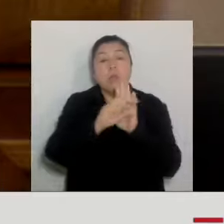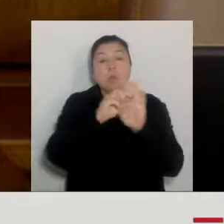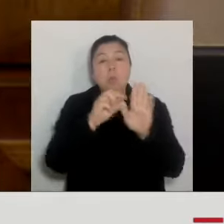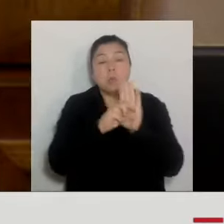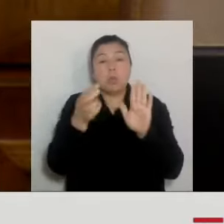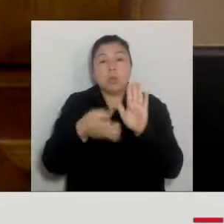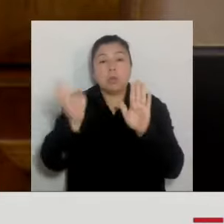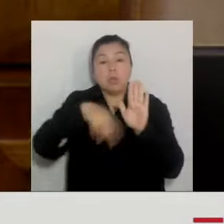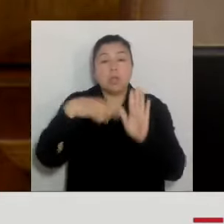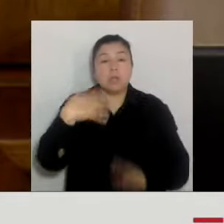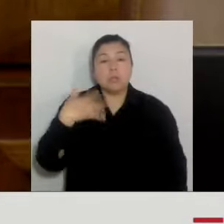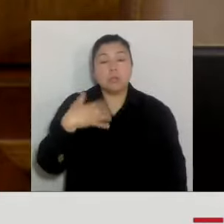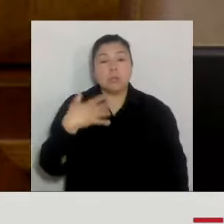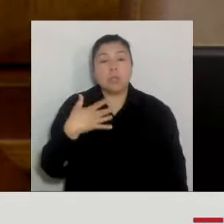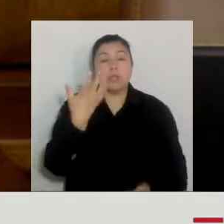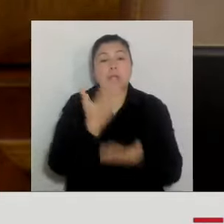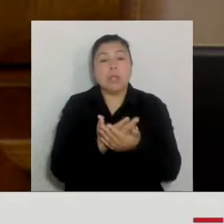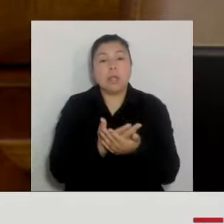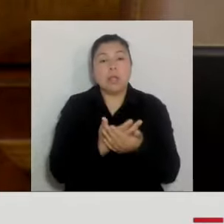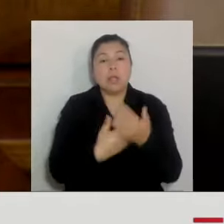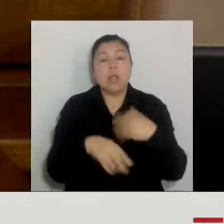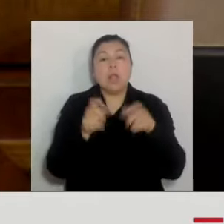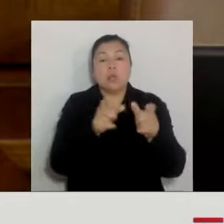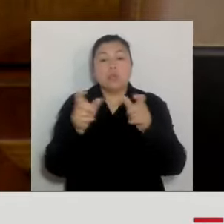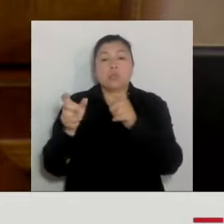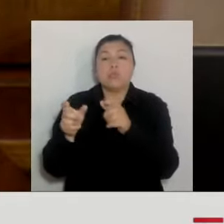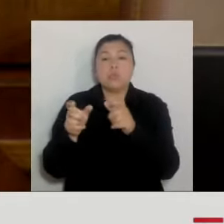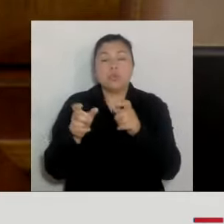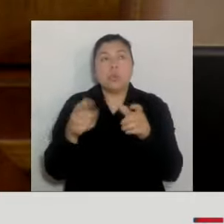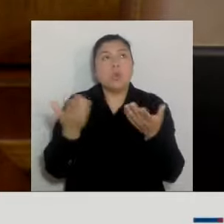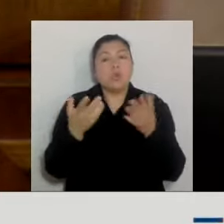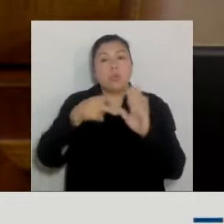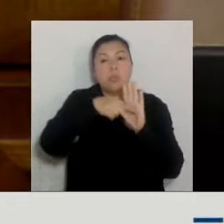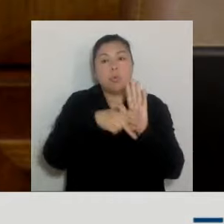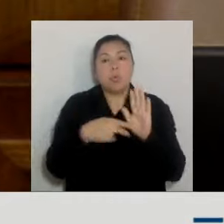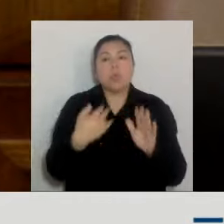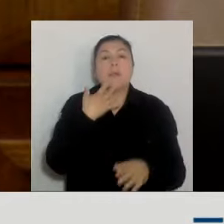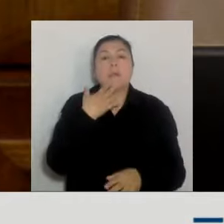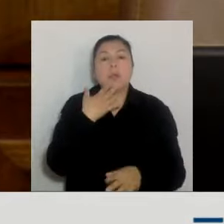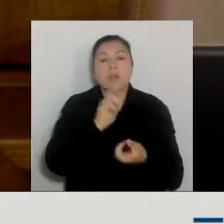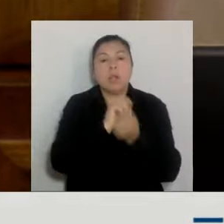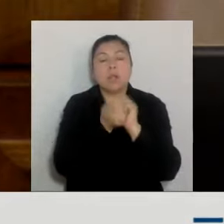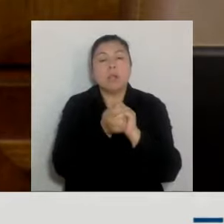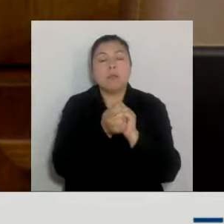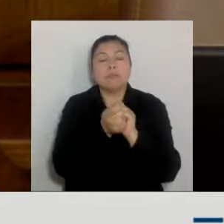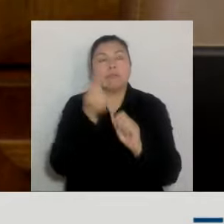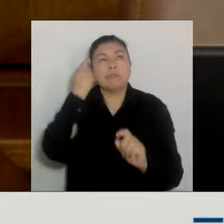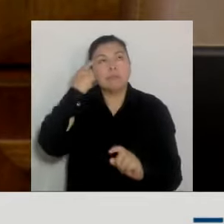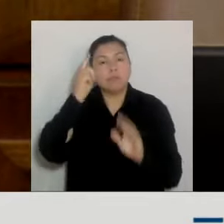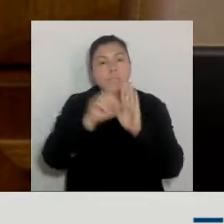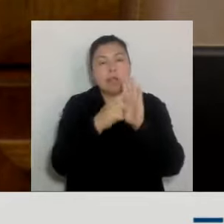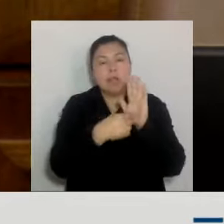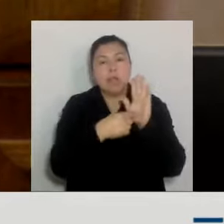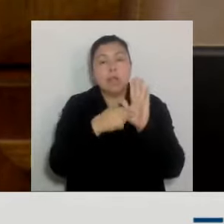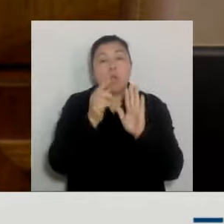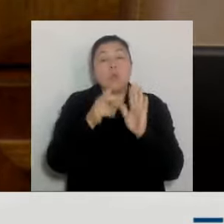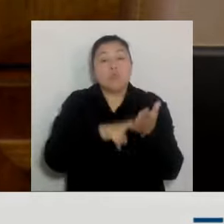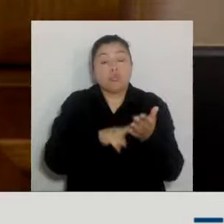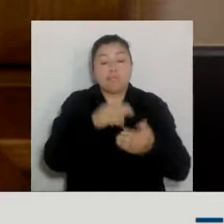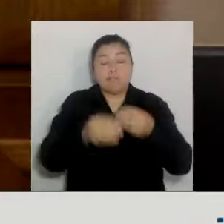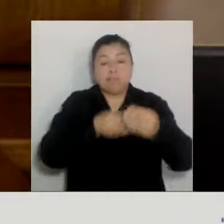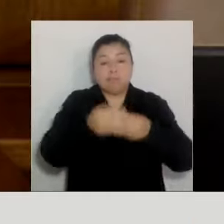importante que exista La regulación En qué medida Con qué palabras eso cambia absolutamente el sentido de una ley y por cierto se va construyendo